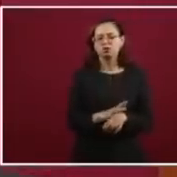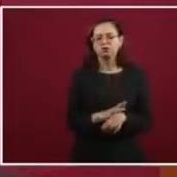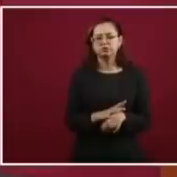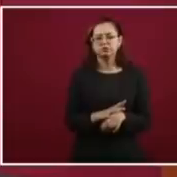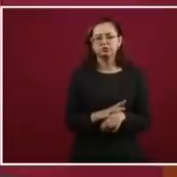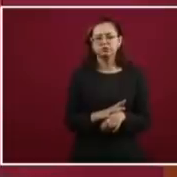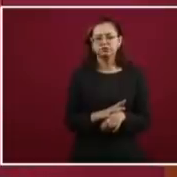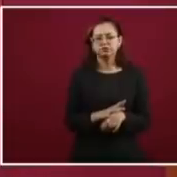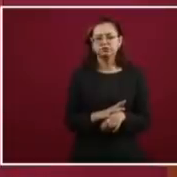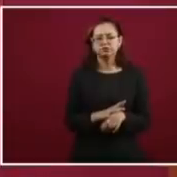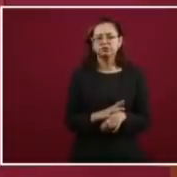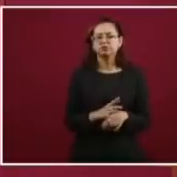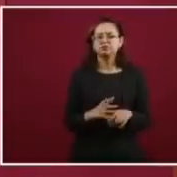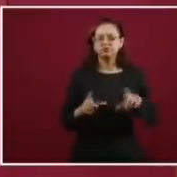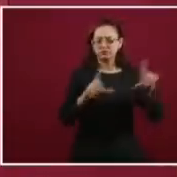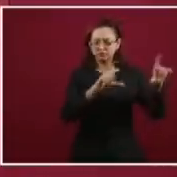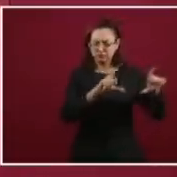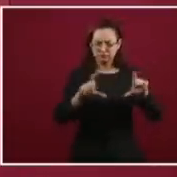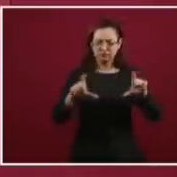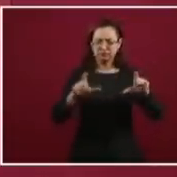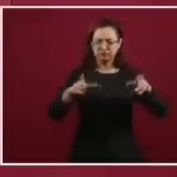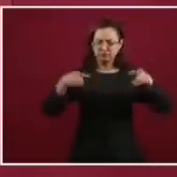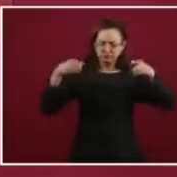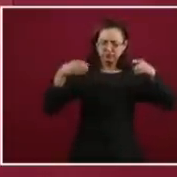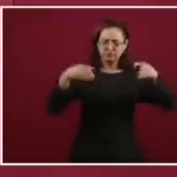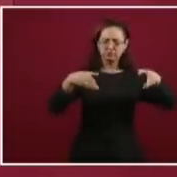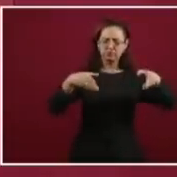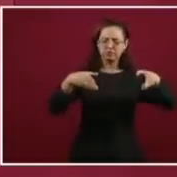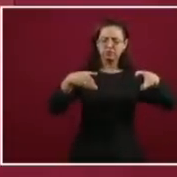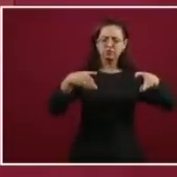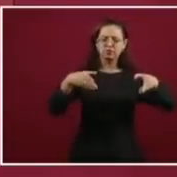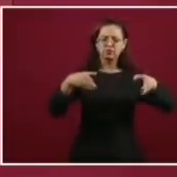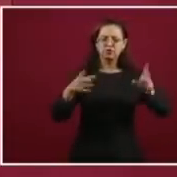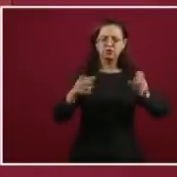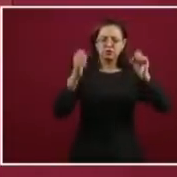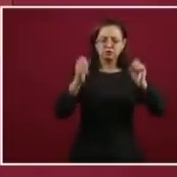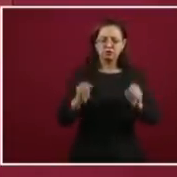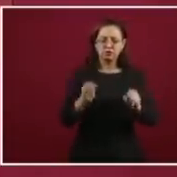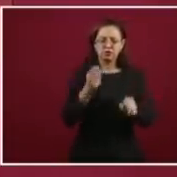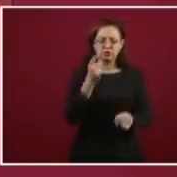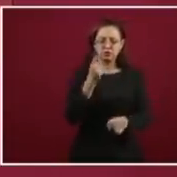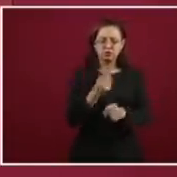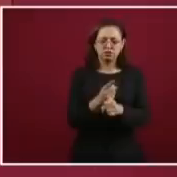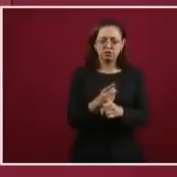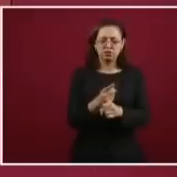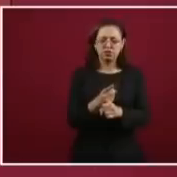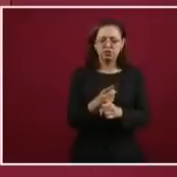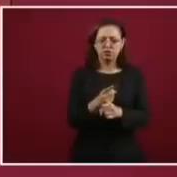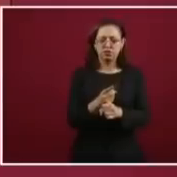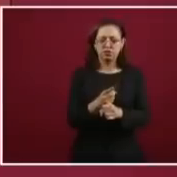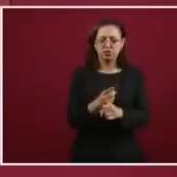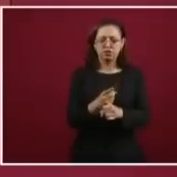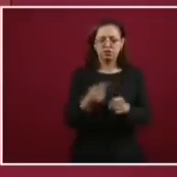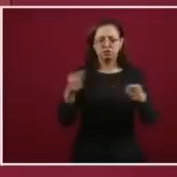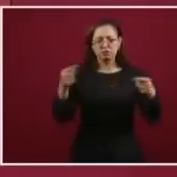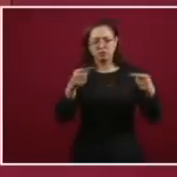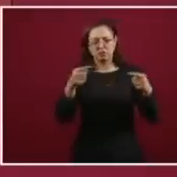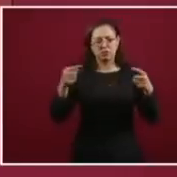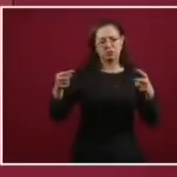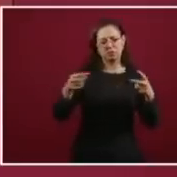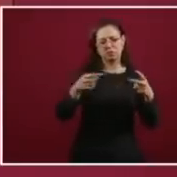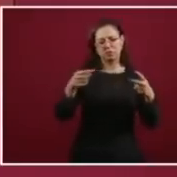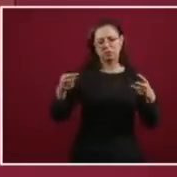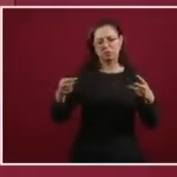el capítulo destinado a seguridad y los enunciados